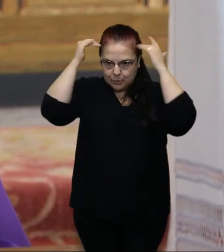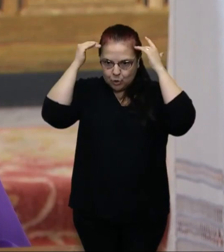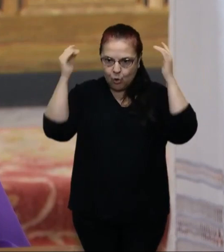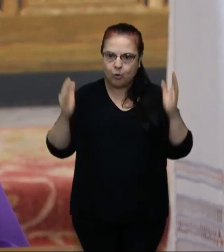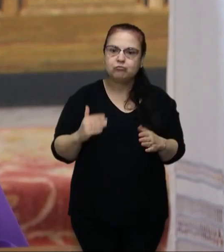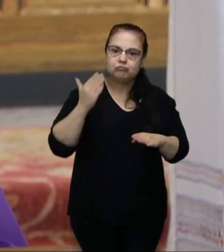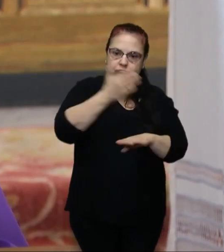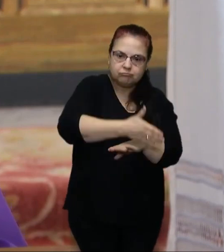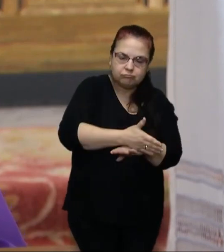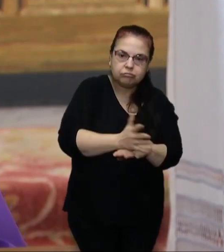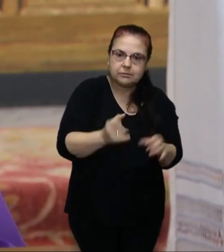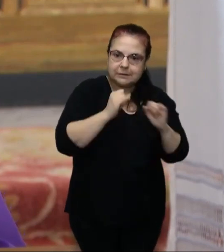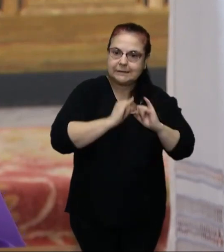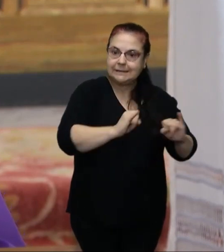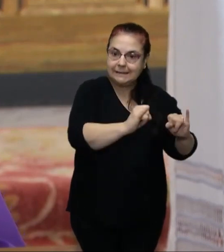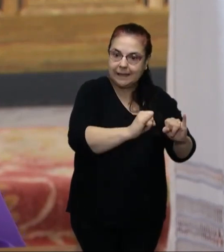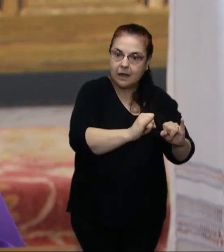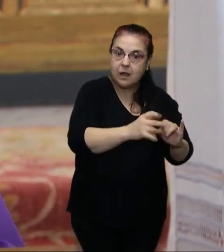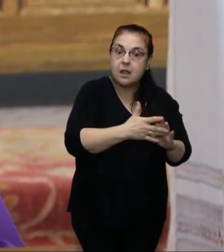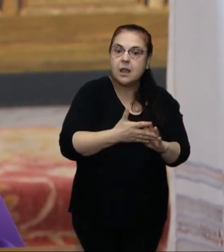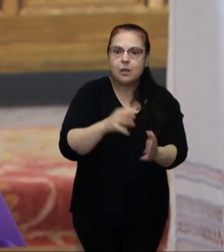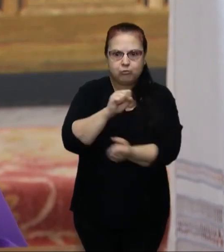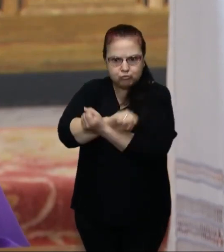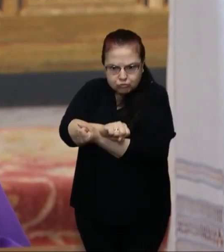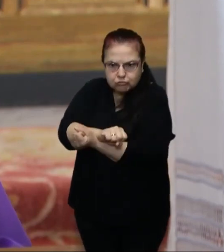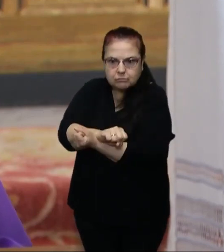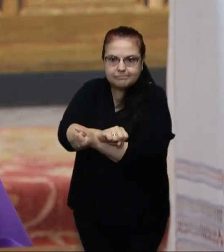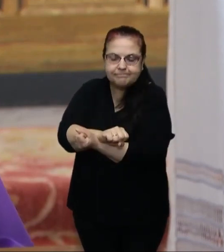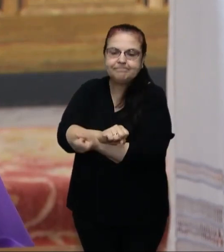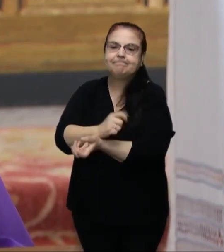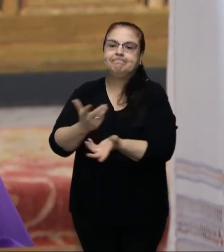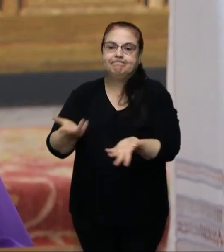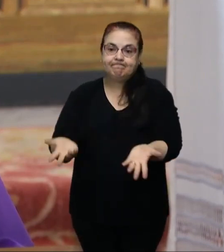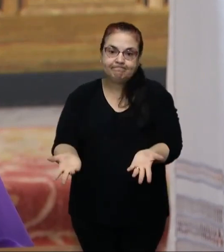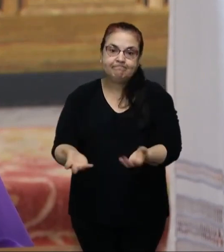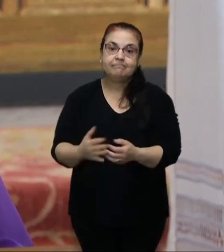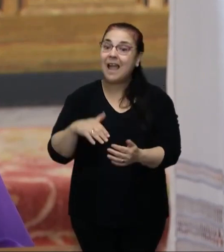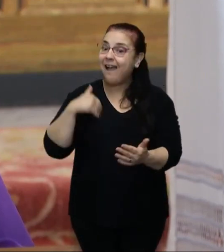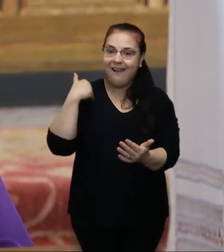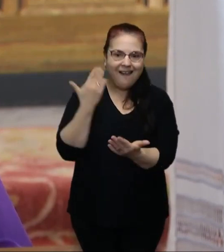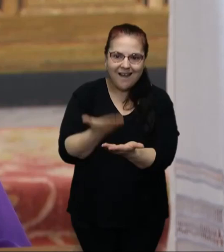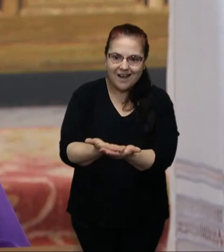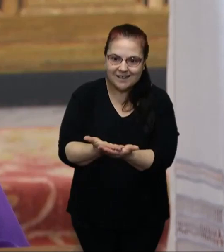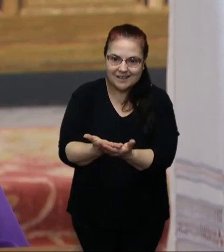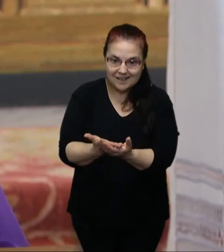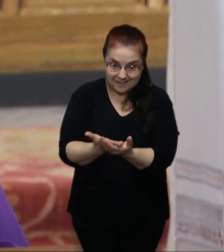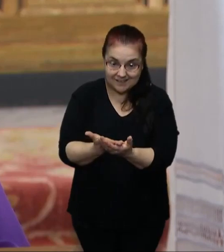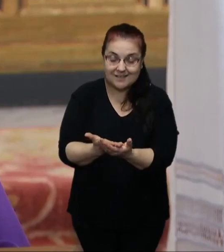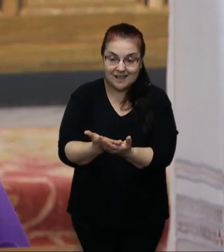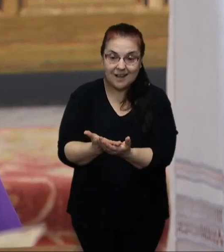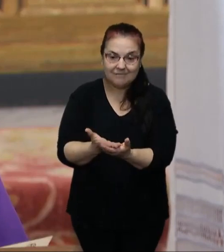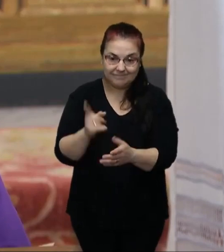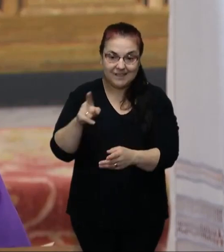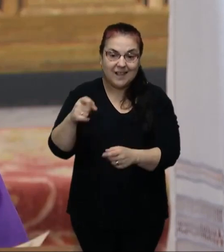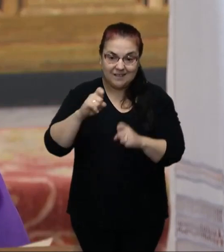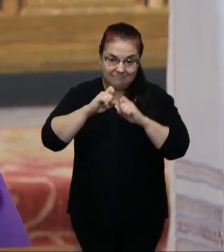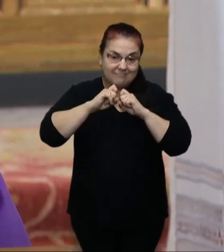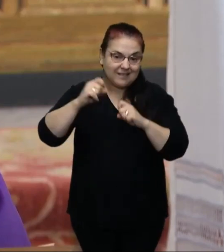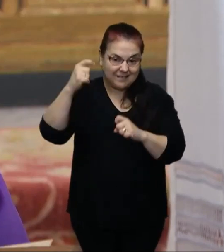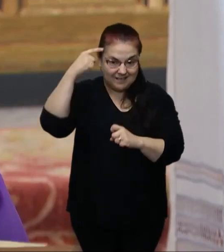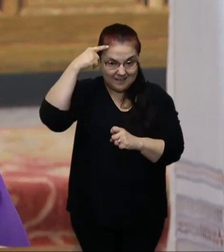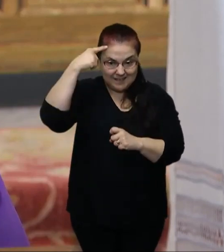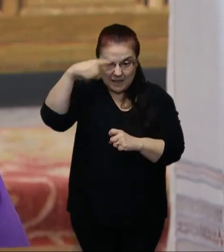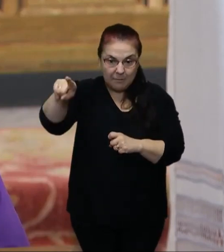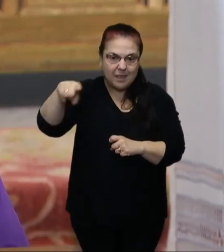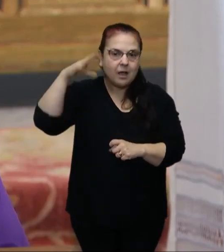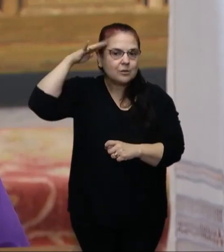es echado a las mazmorras, hasta que, como él sabía interpretar sueños,